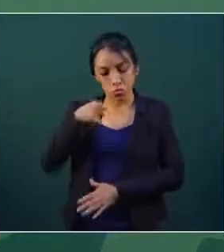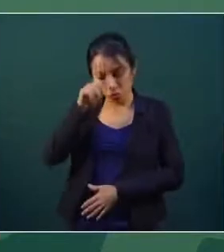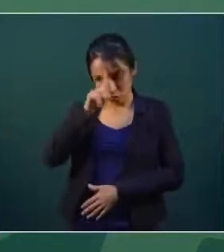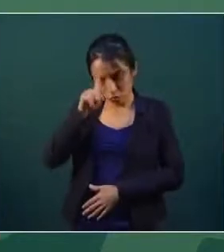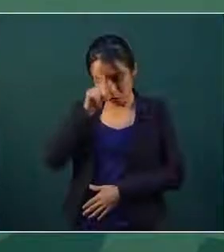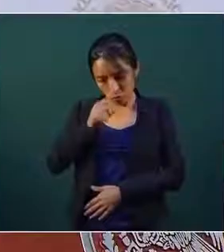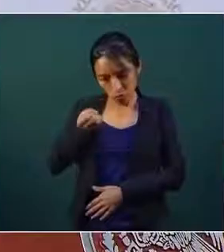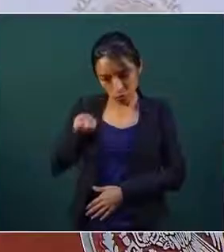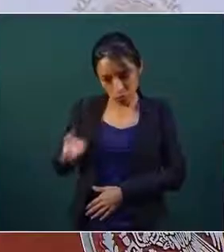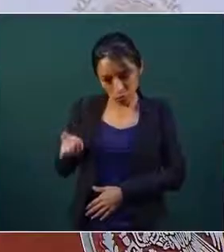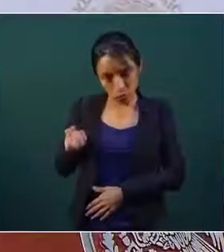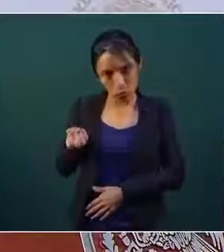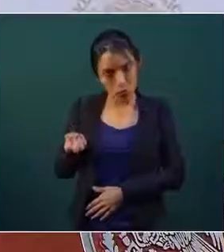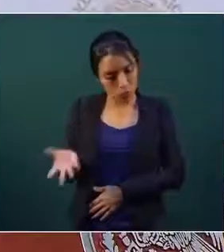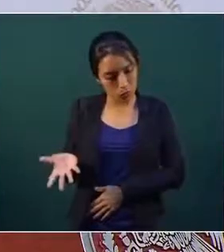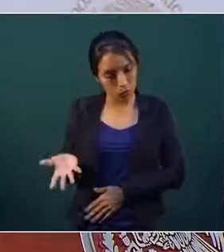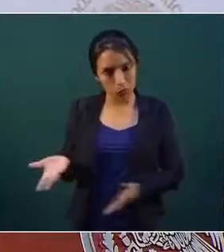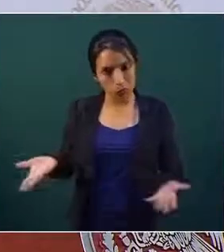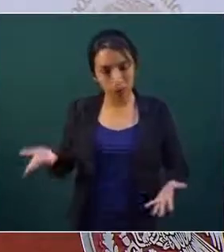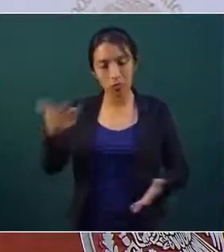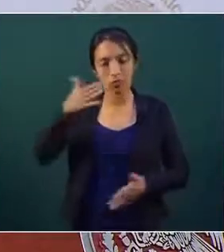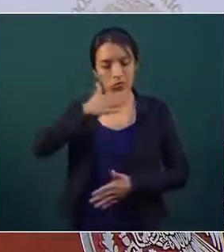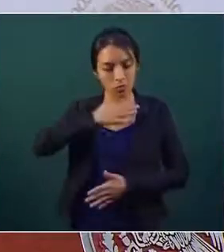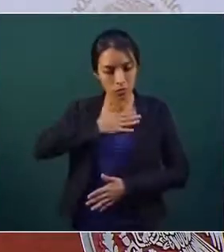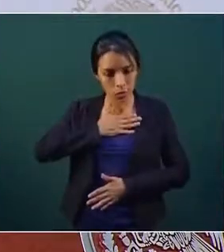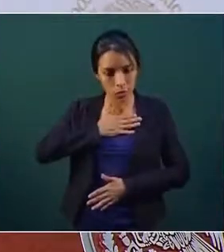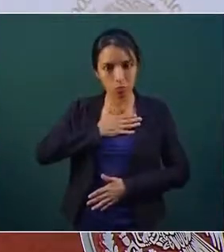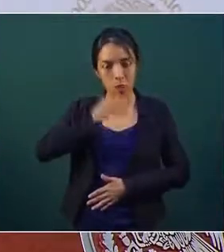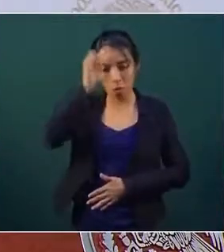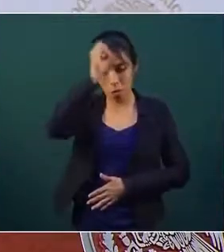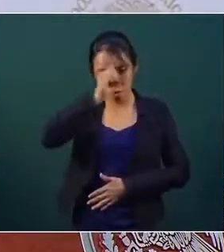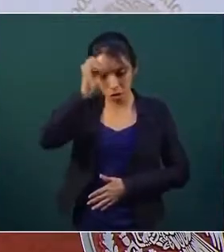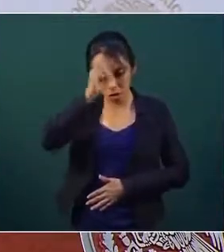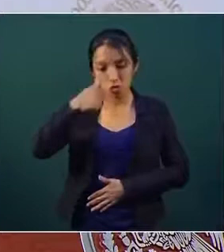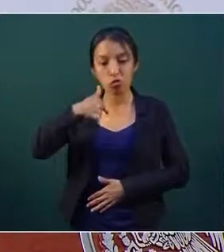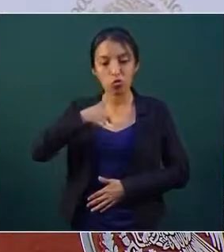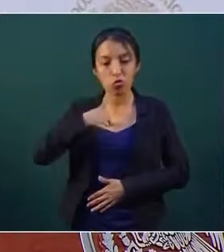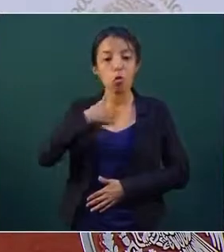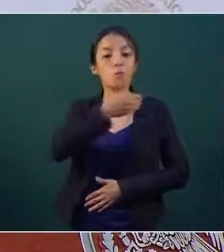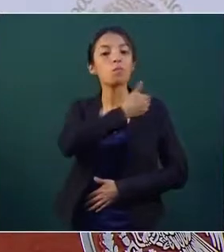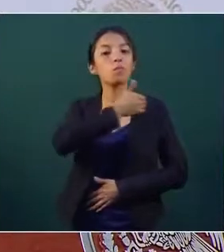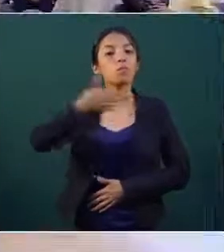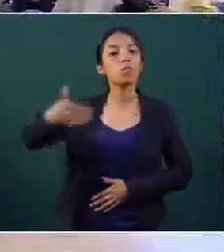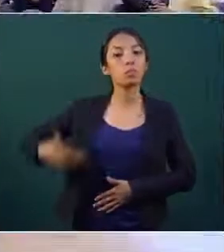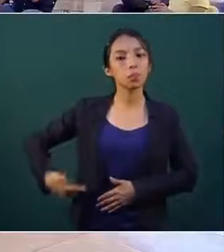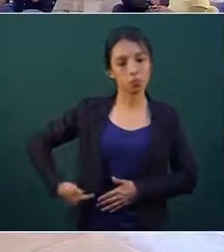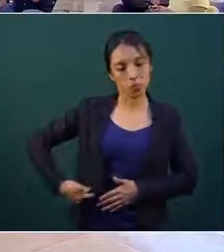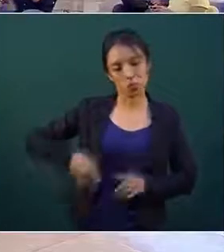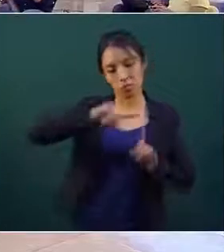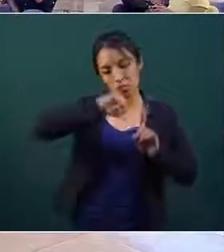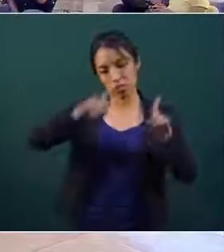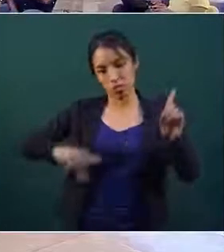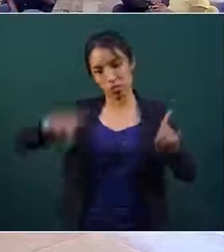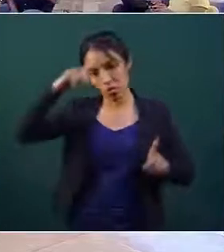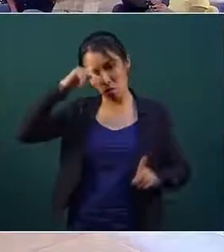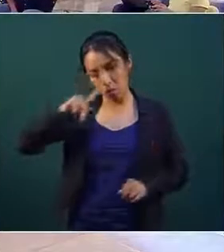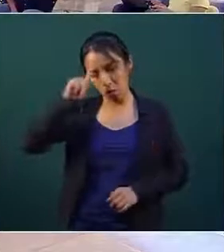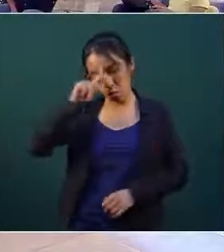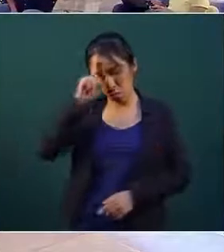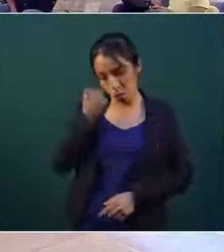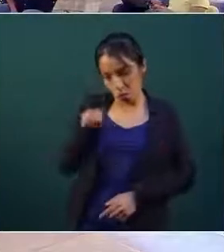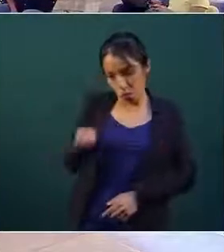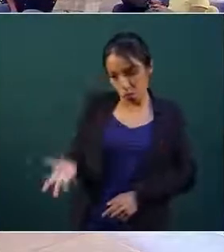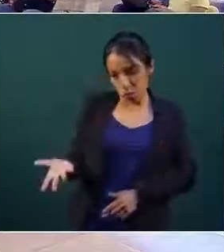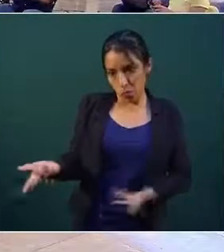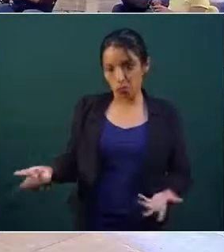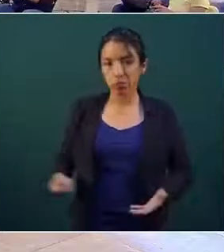recomendación que estoy haciendo como presidente de la República. Gracias, presidente.